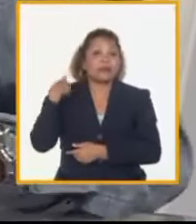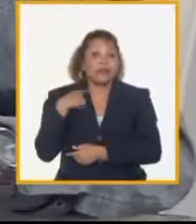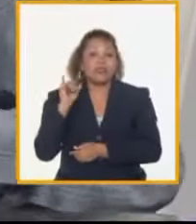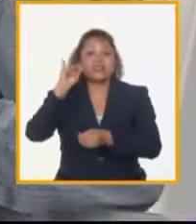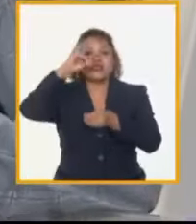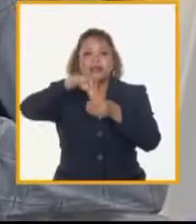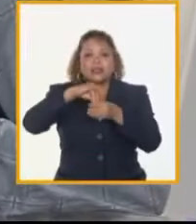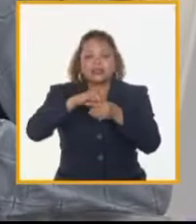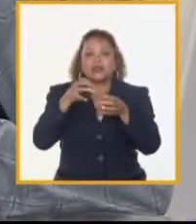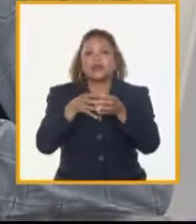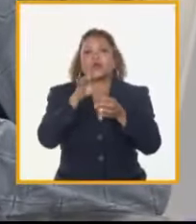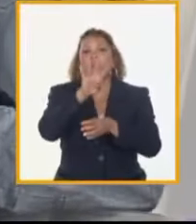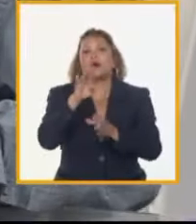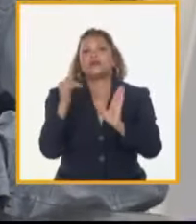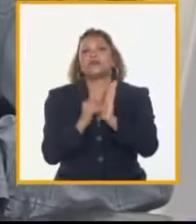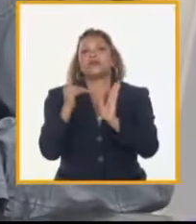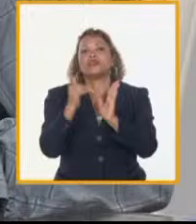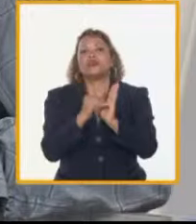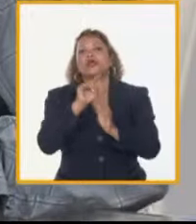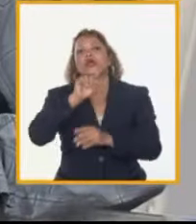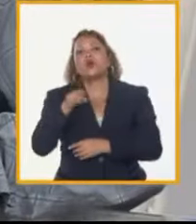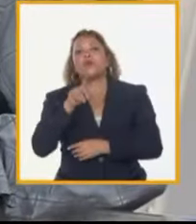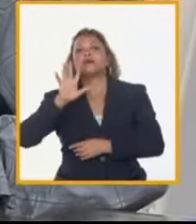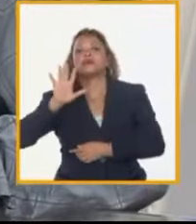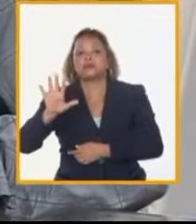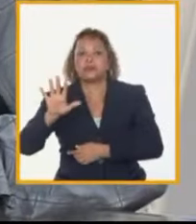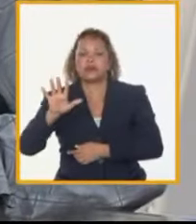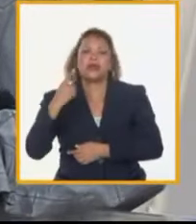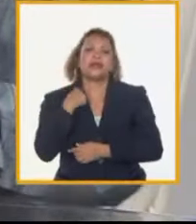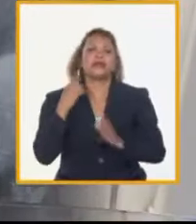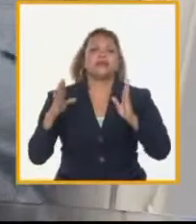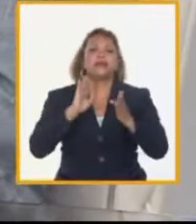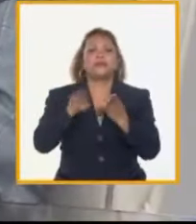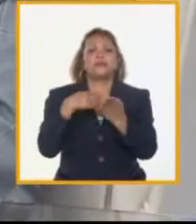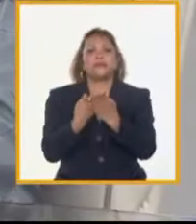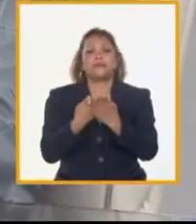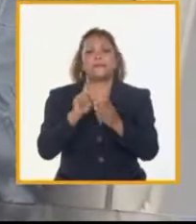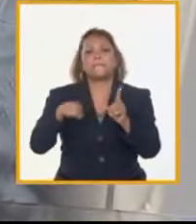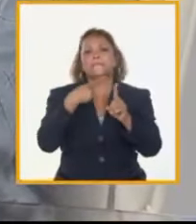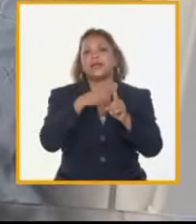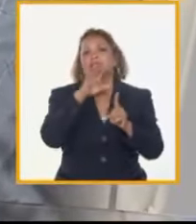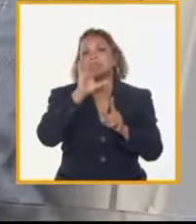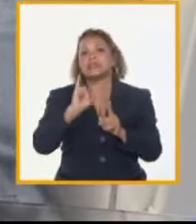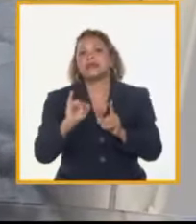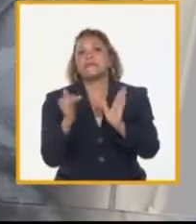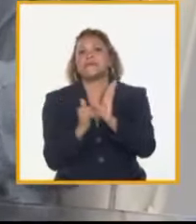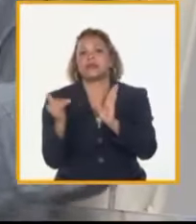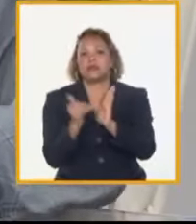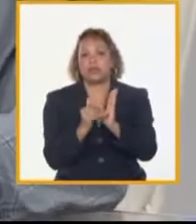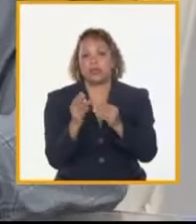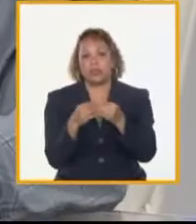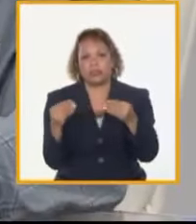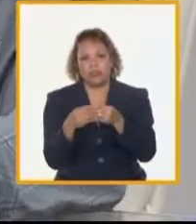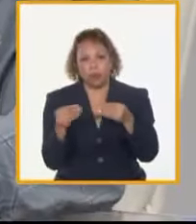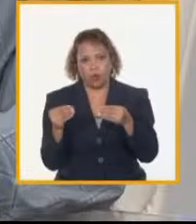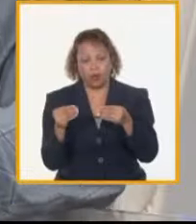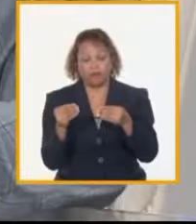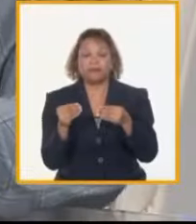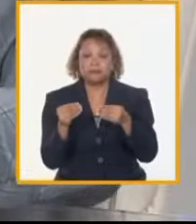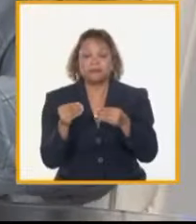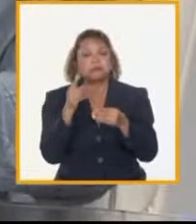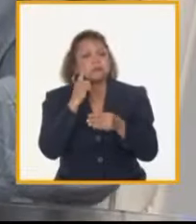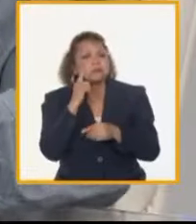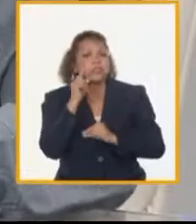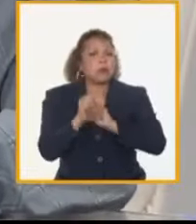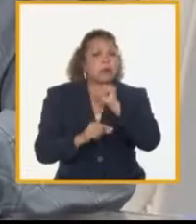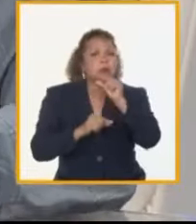ingresar 4,5 millones. Para este año nosotros tenemos propuesto ingresar más de 6 millones de dólares. Y estamos viendo cómo